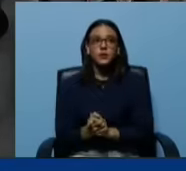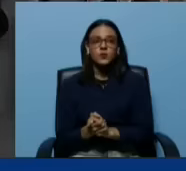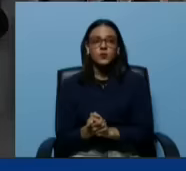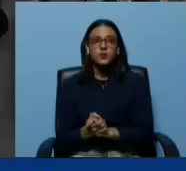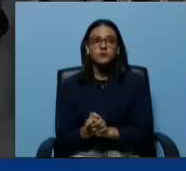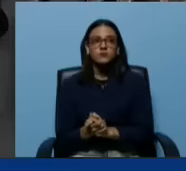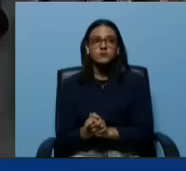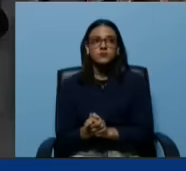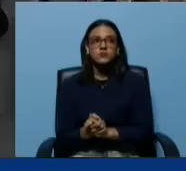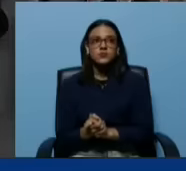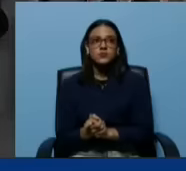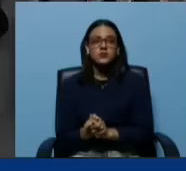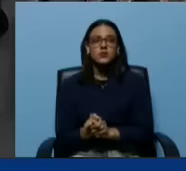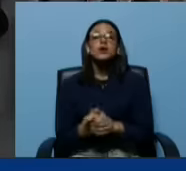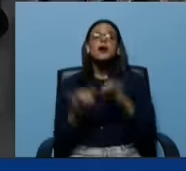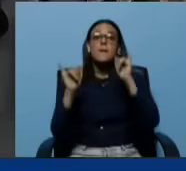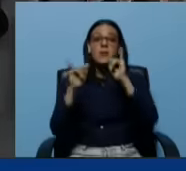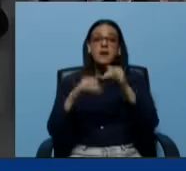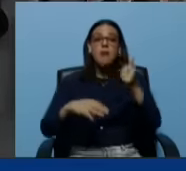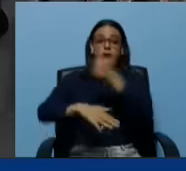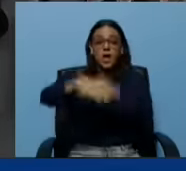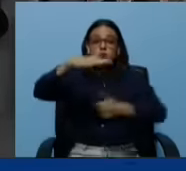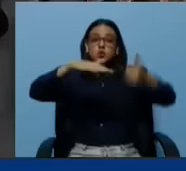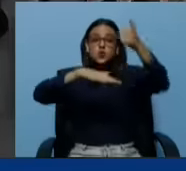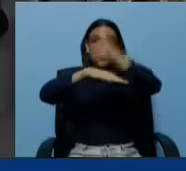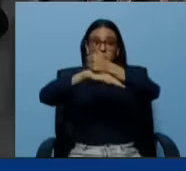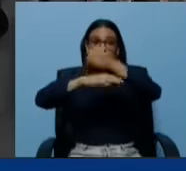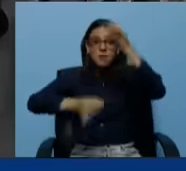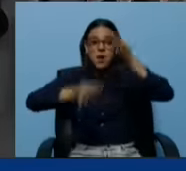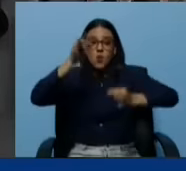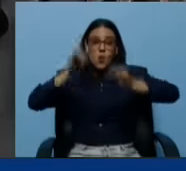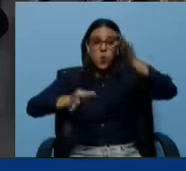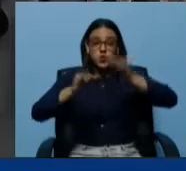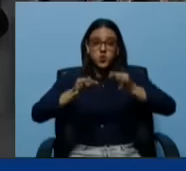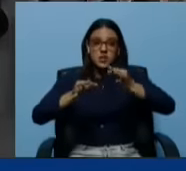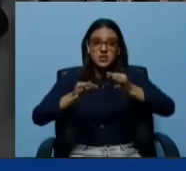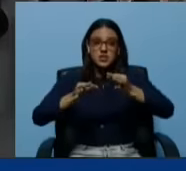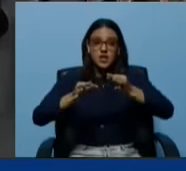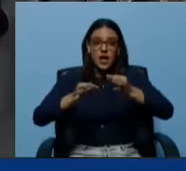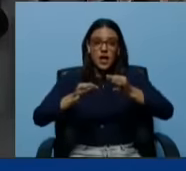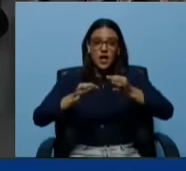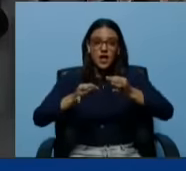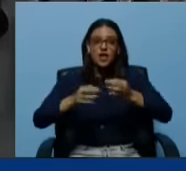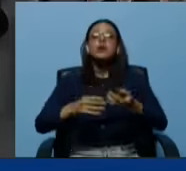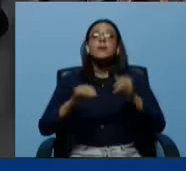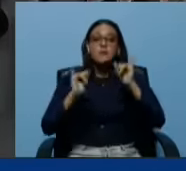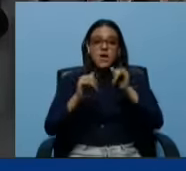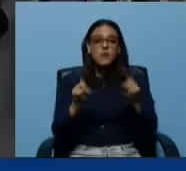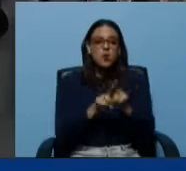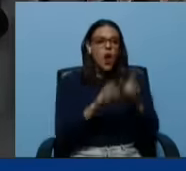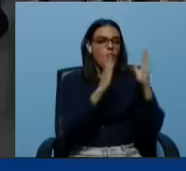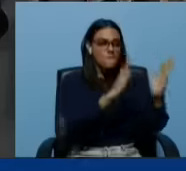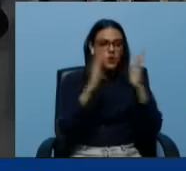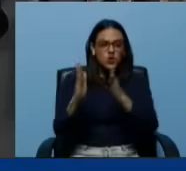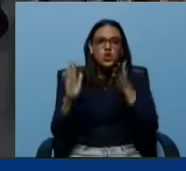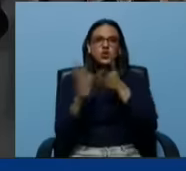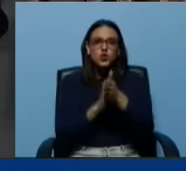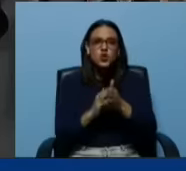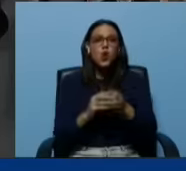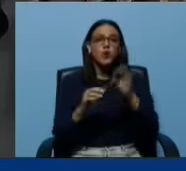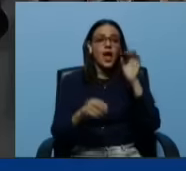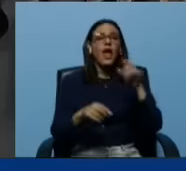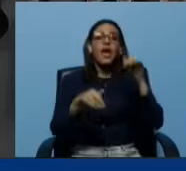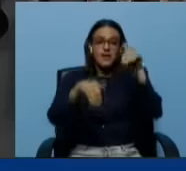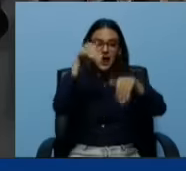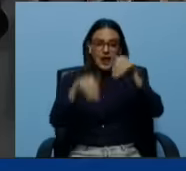la Suprema Corte de Justicia a través del debido proceso del recurso electoral